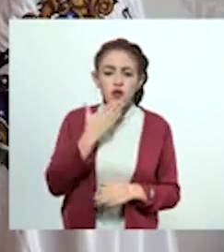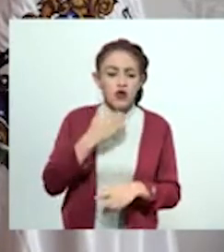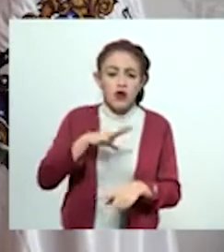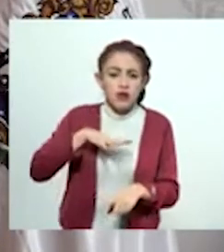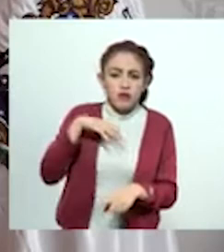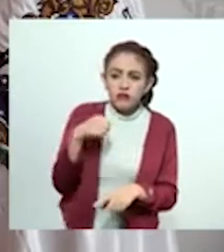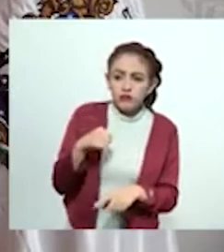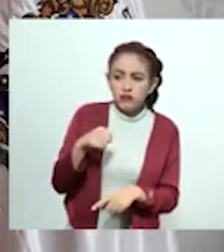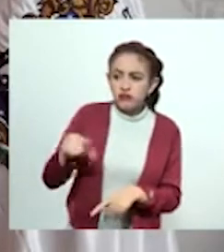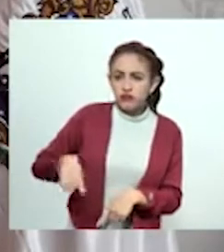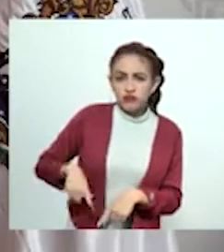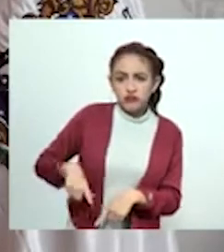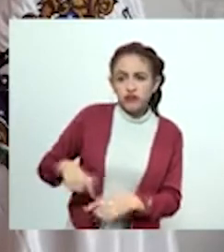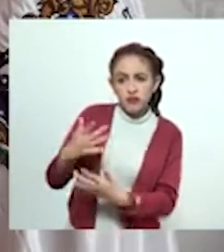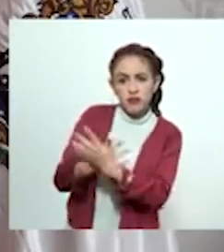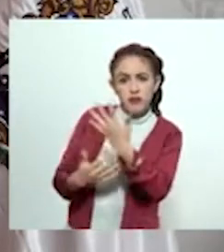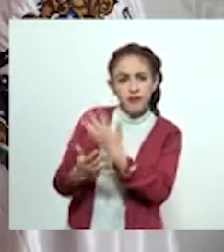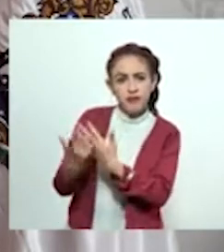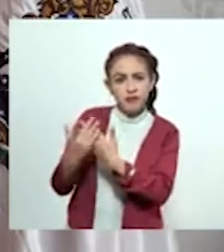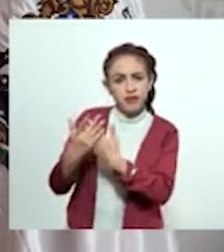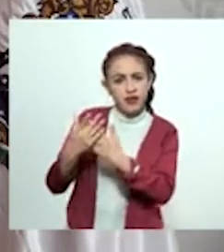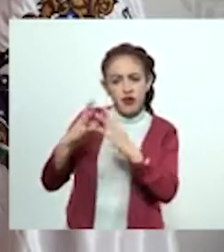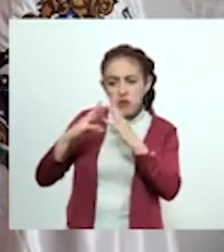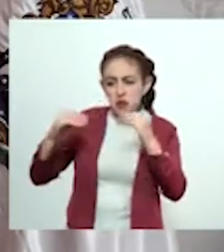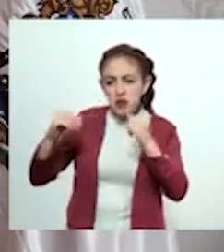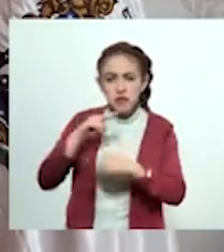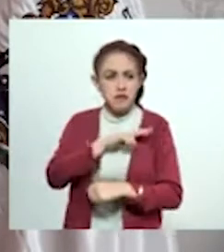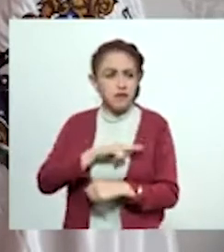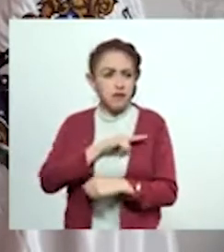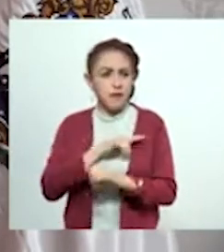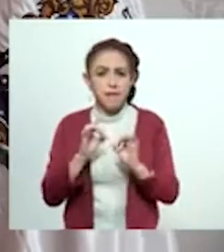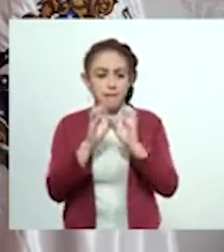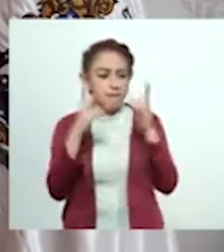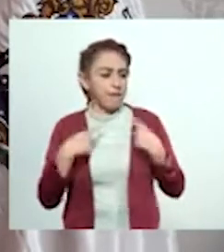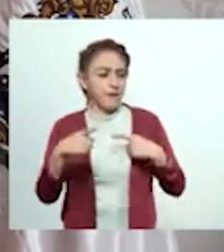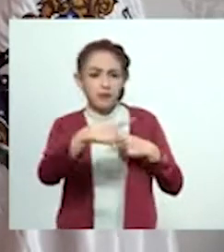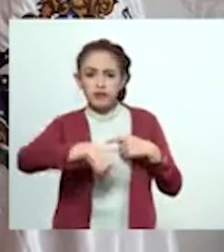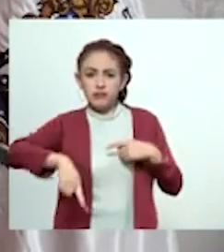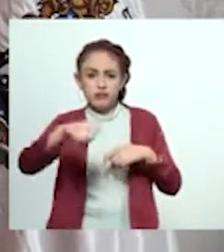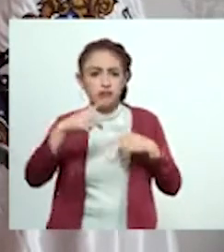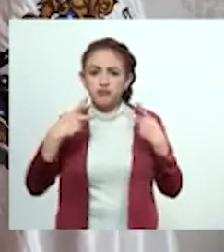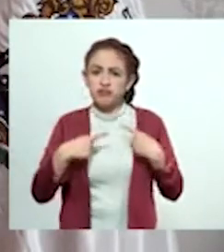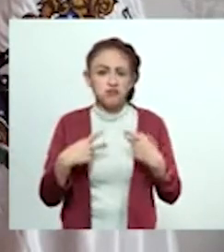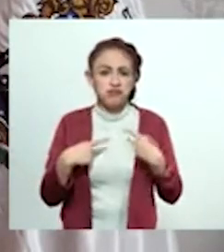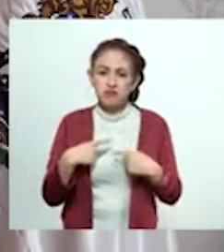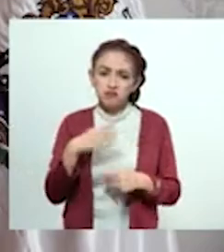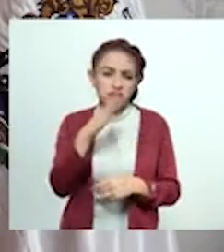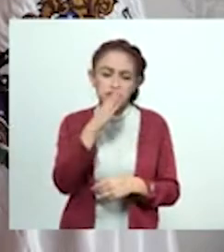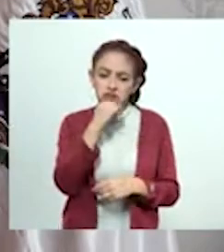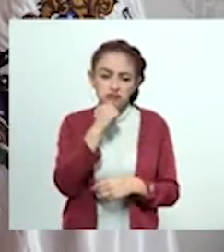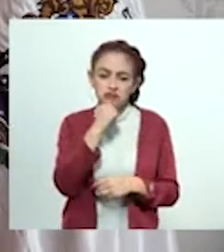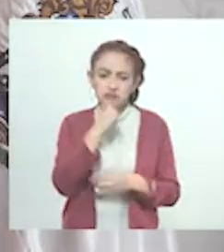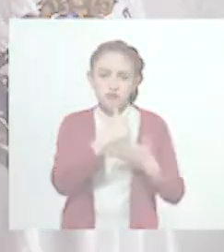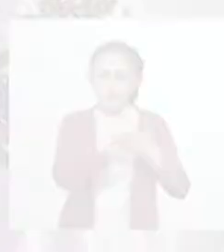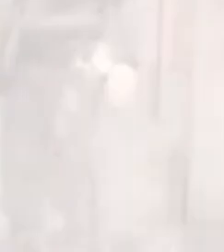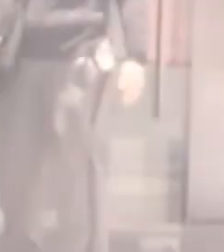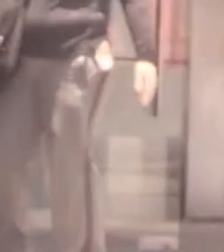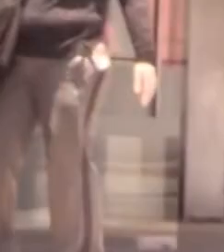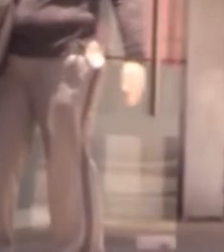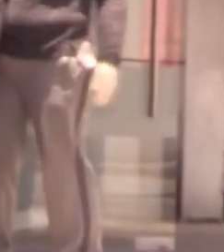gobiernos que puedan hacer frente al virus si las ciudadanas y los ciudadanos no ponen de su parte